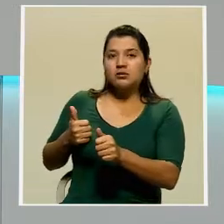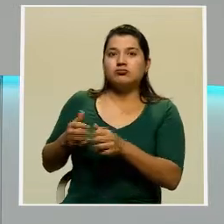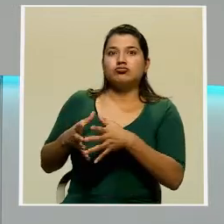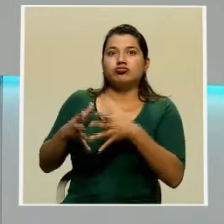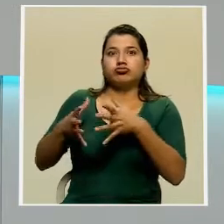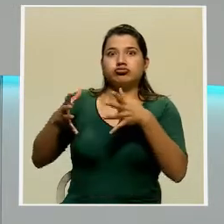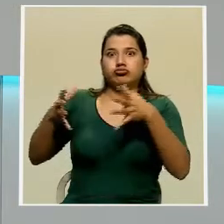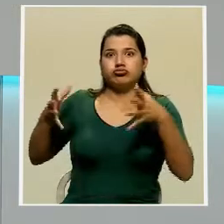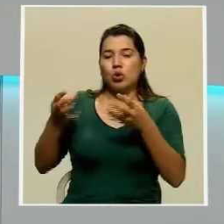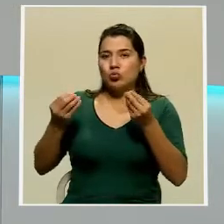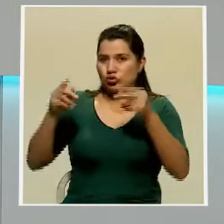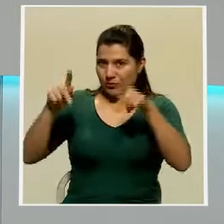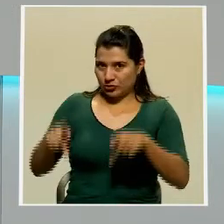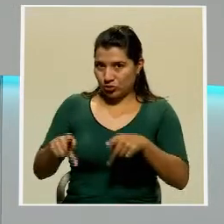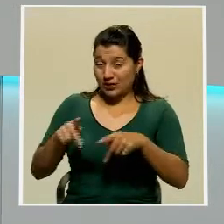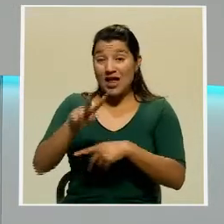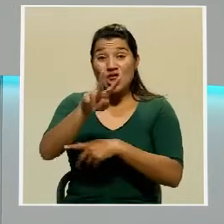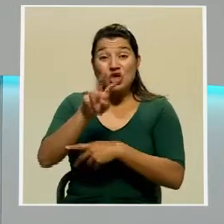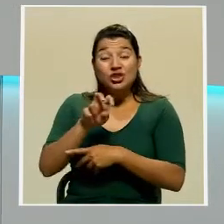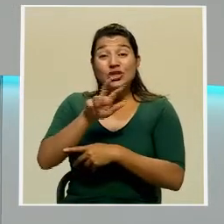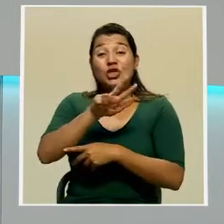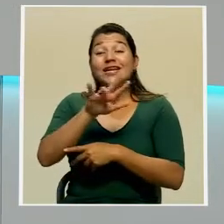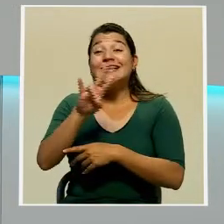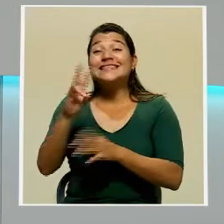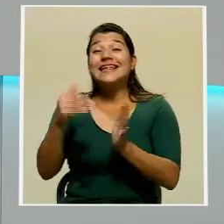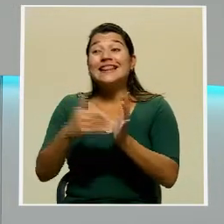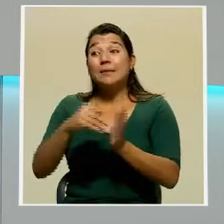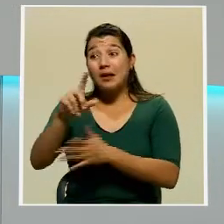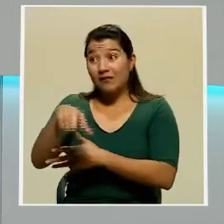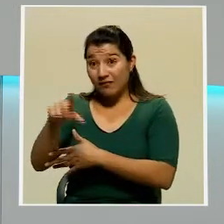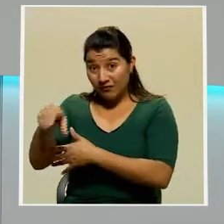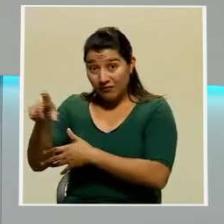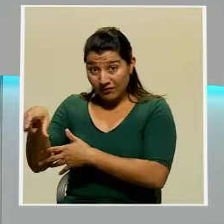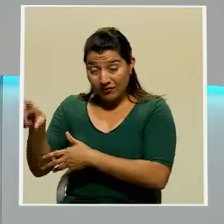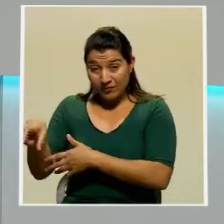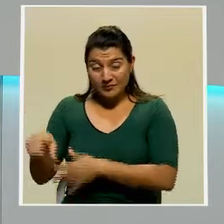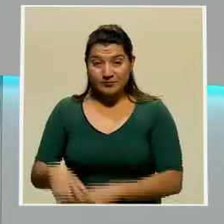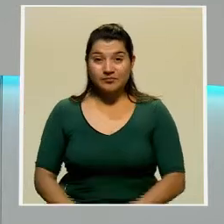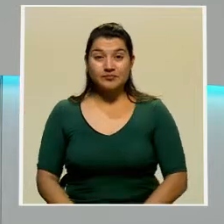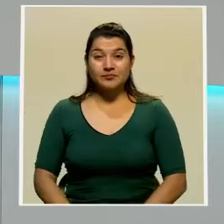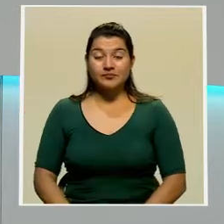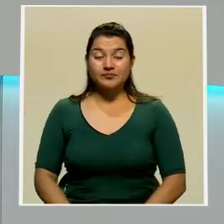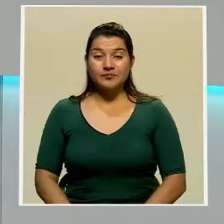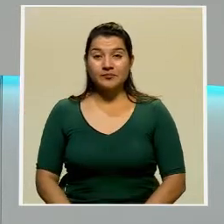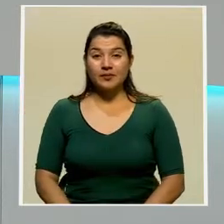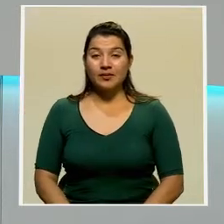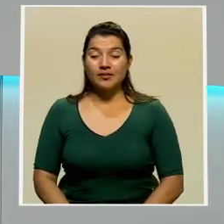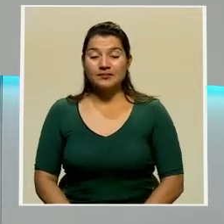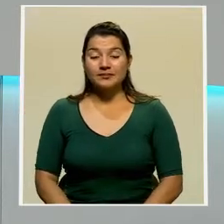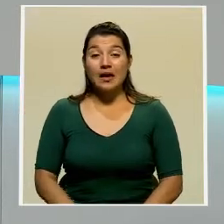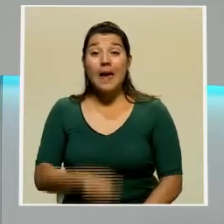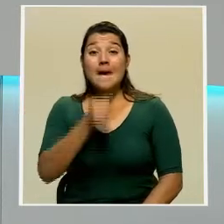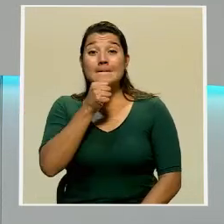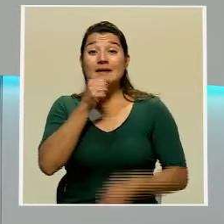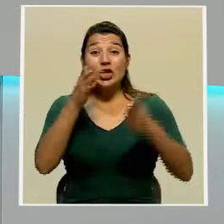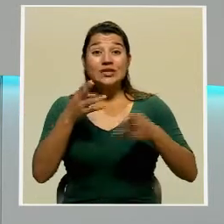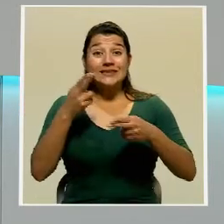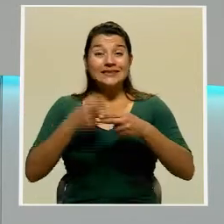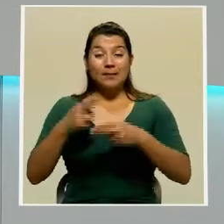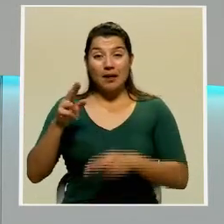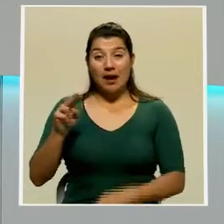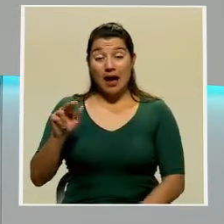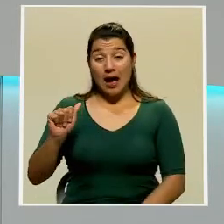que 237.000 plásticos salieron del mercado bancario. La periodista Ana Marta